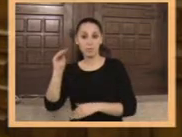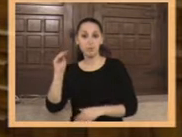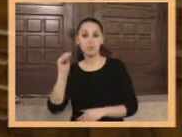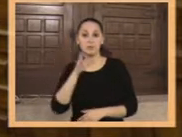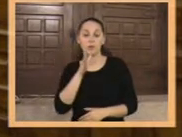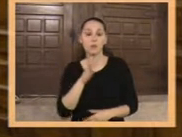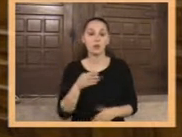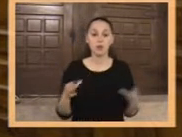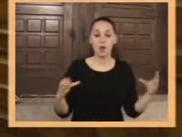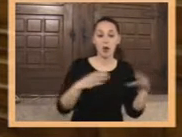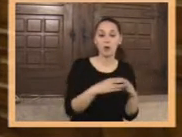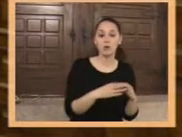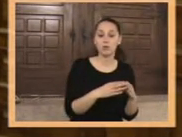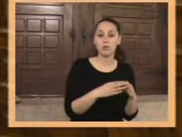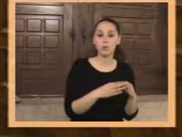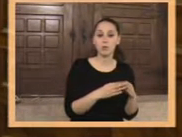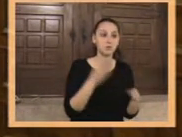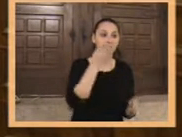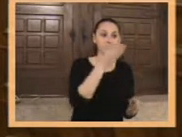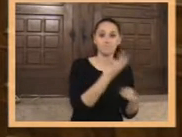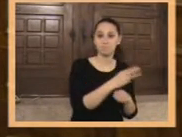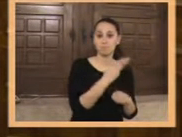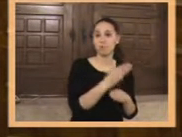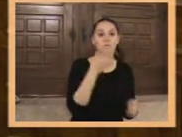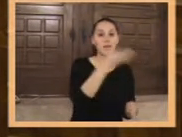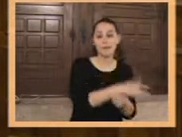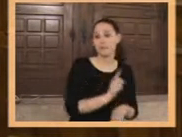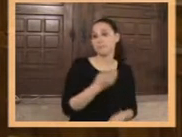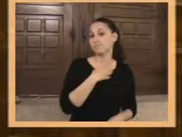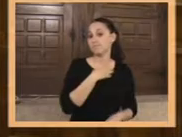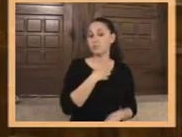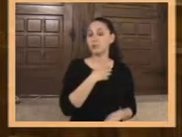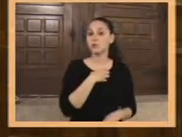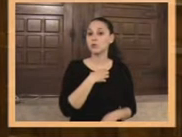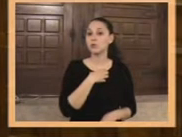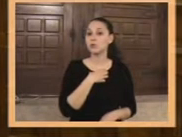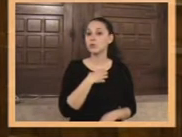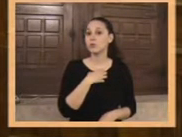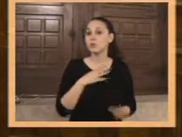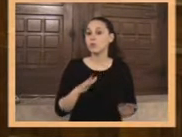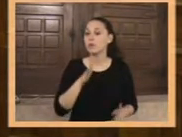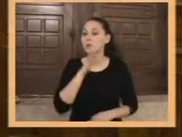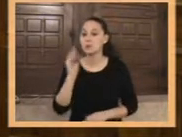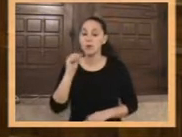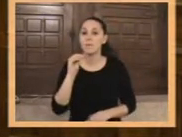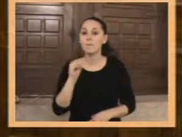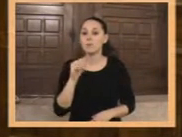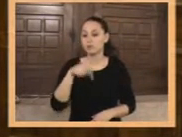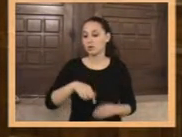asistir, pero sí pregunté al resto de los compañeros de portavoces y me comentaron que habría posibilidad de una